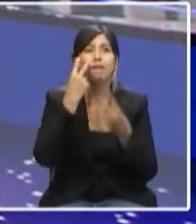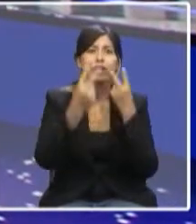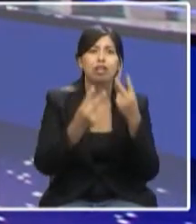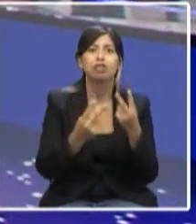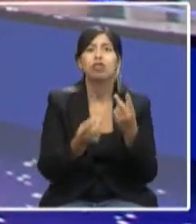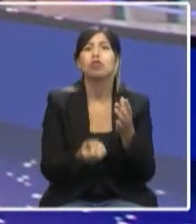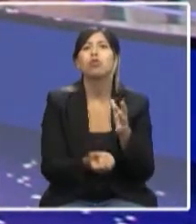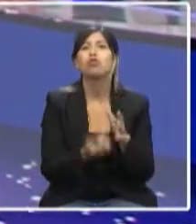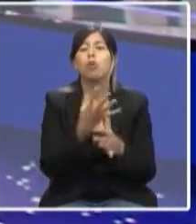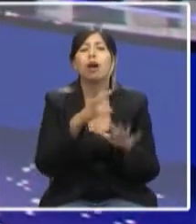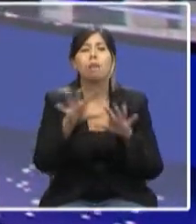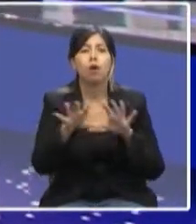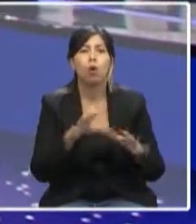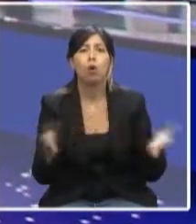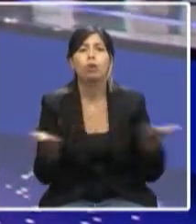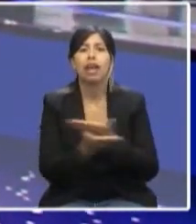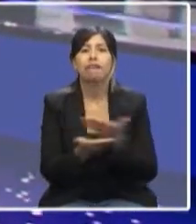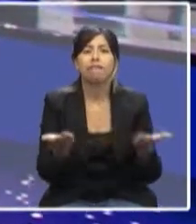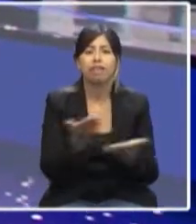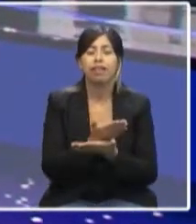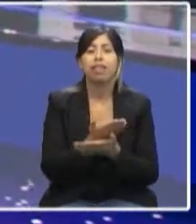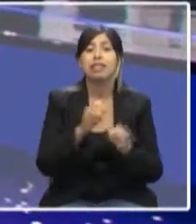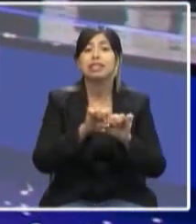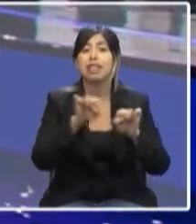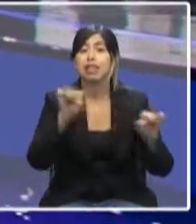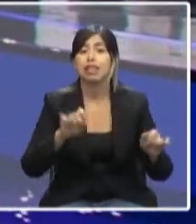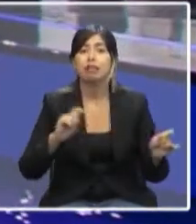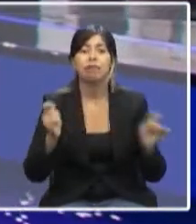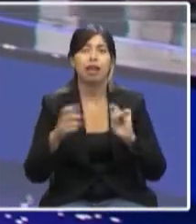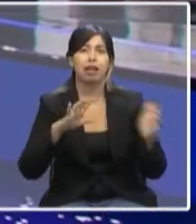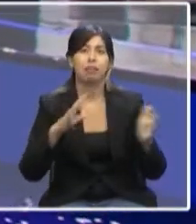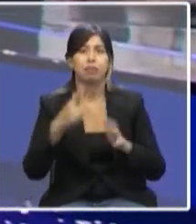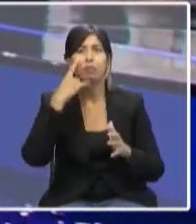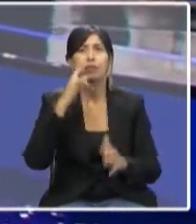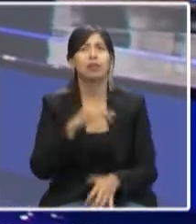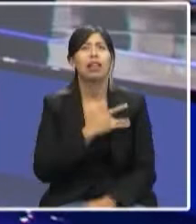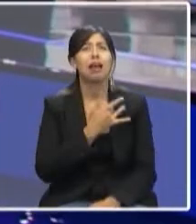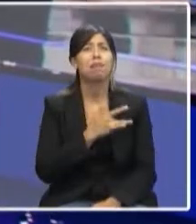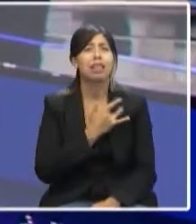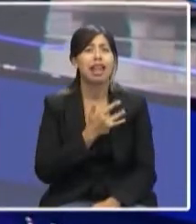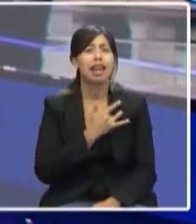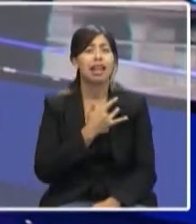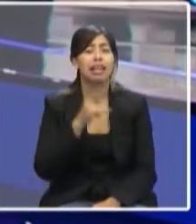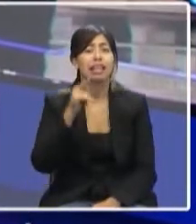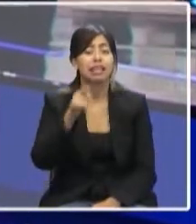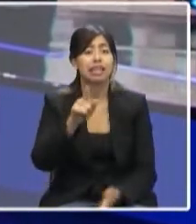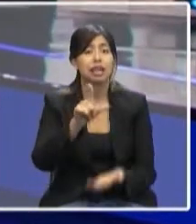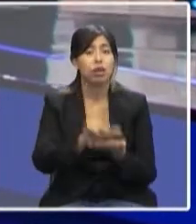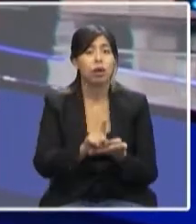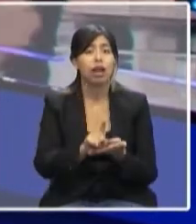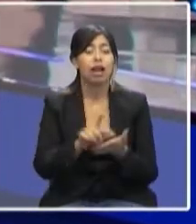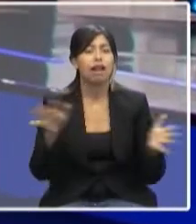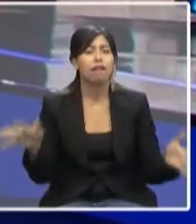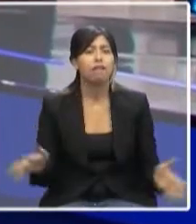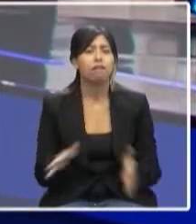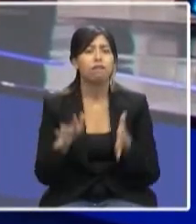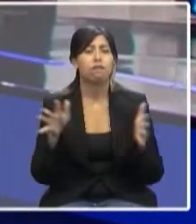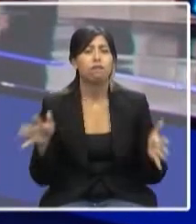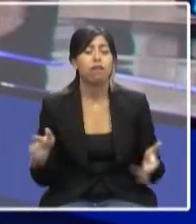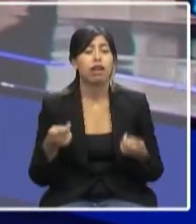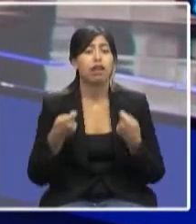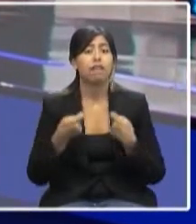de productos, de servicios, de sistemas que cambian el mundo, pero lamentablemente Silicon Valley se esfuerza en